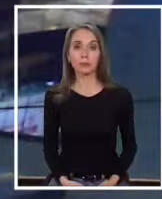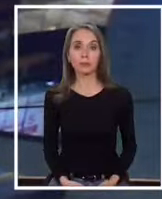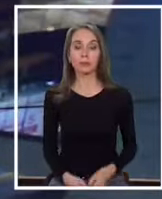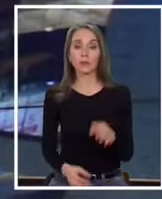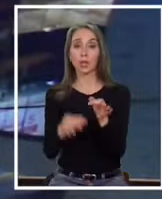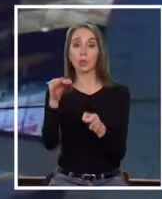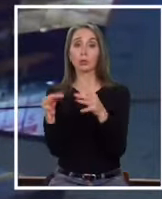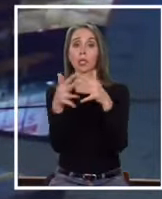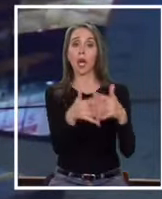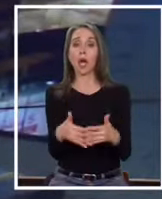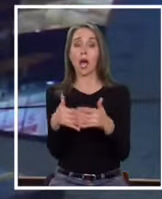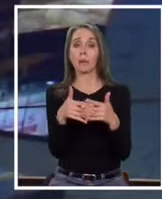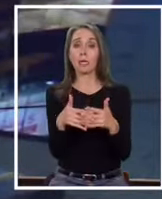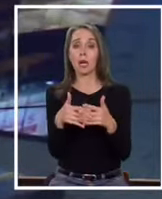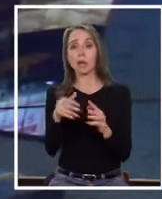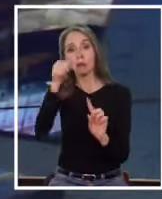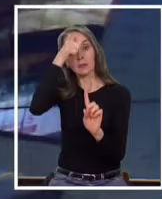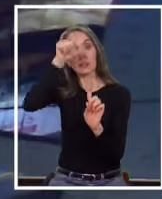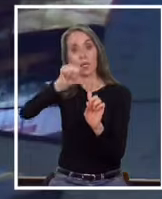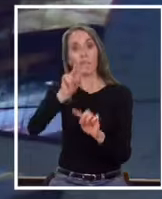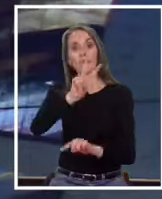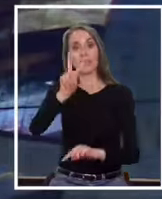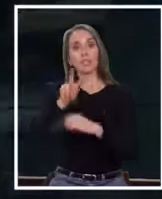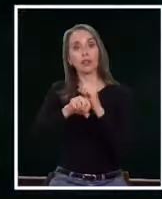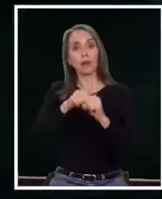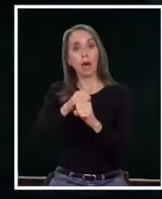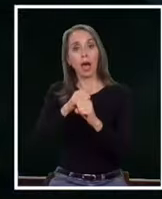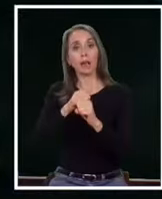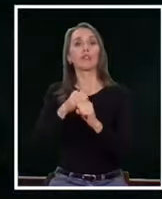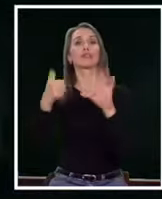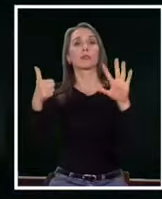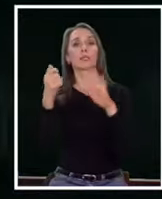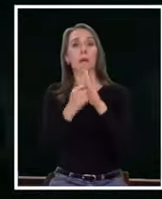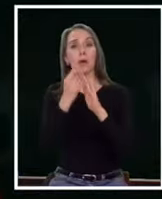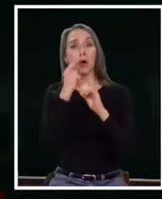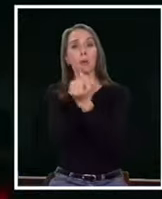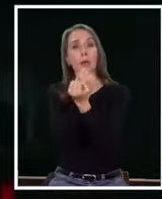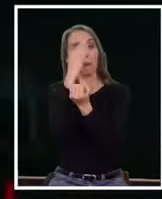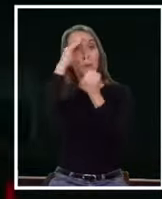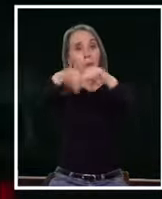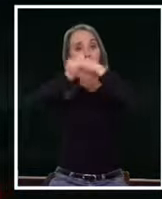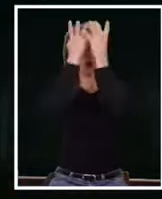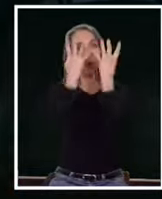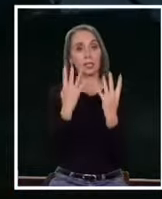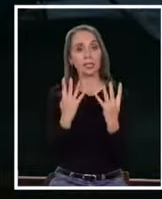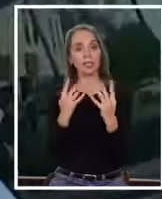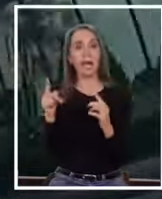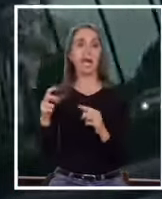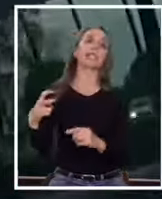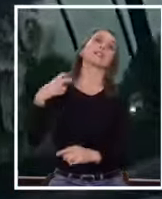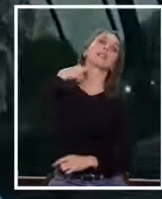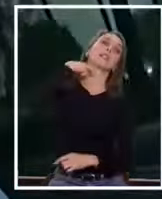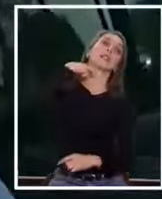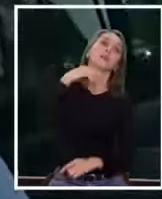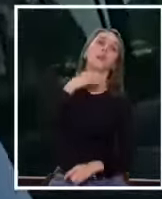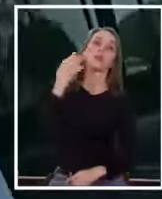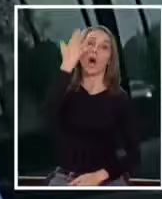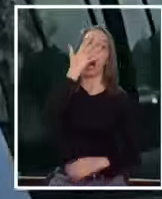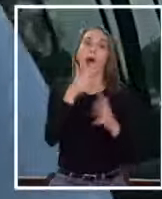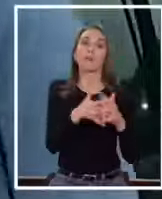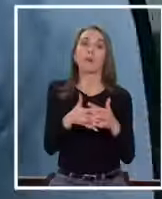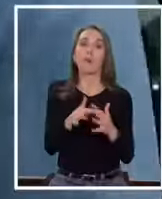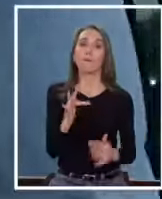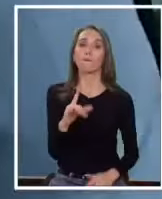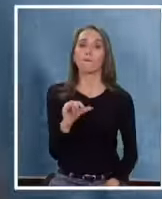La justicia estadounidense sentenció a 22 años y medio de cárcel al policía Derek Chauvin, quien está acusado de asesinar al ciudadano afroamericano